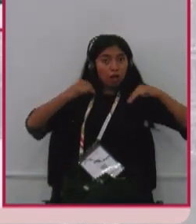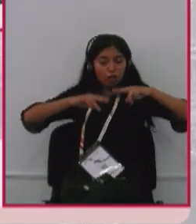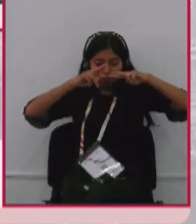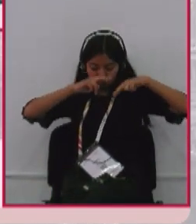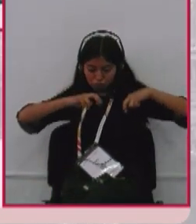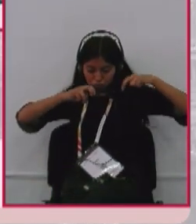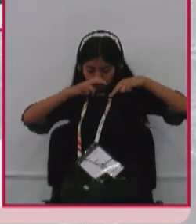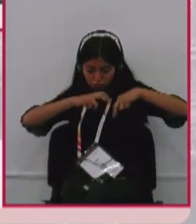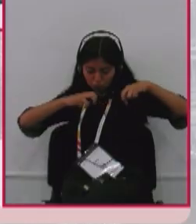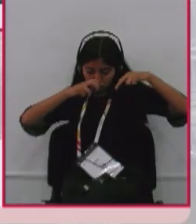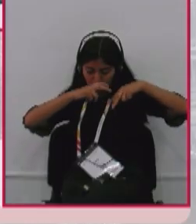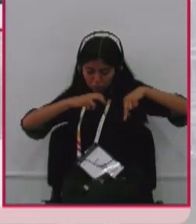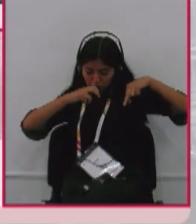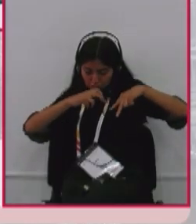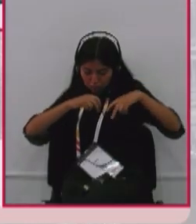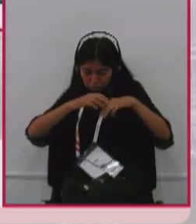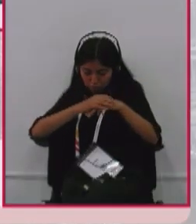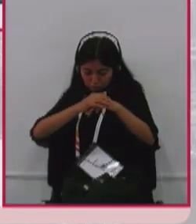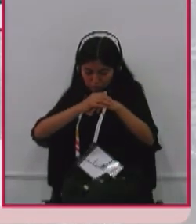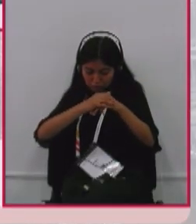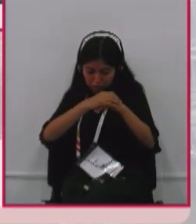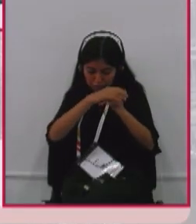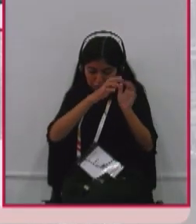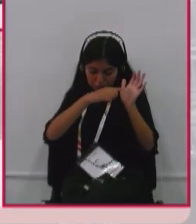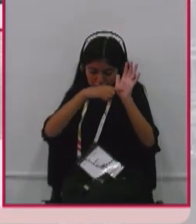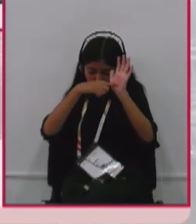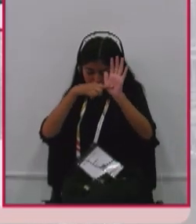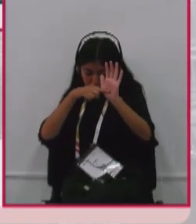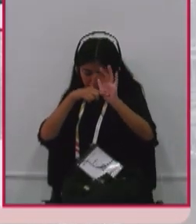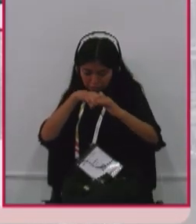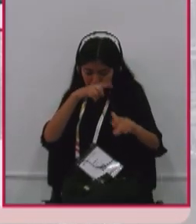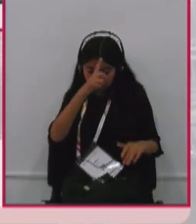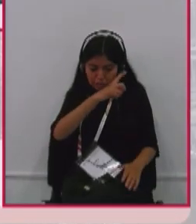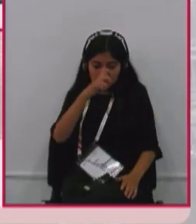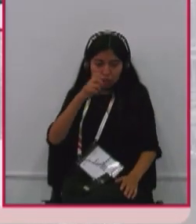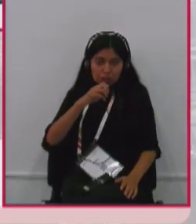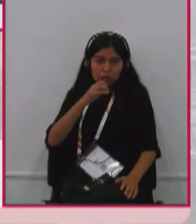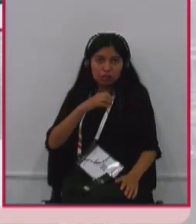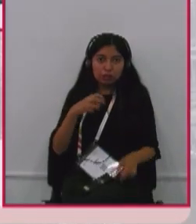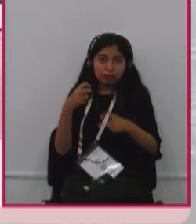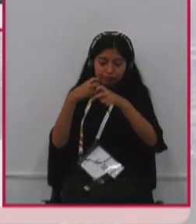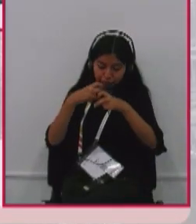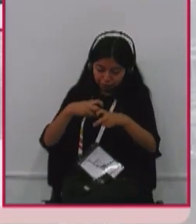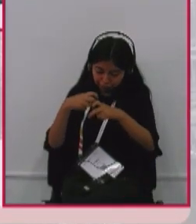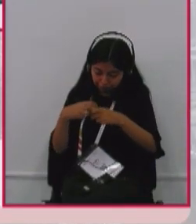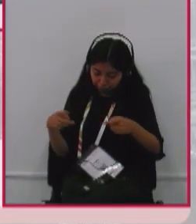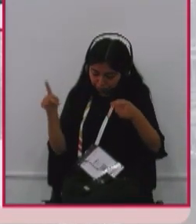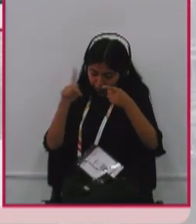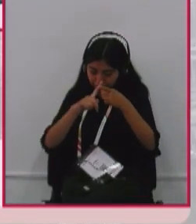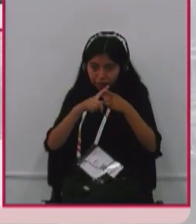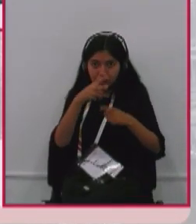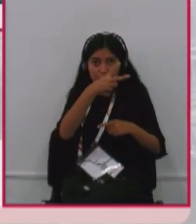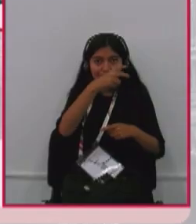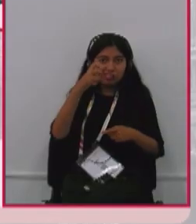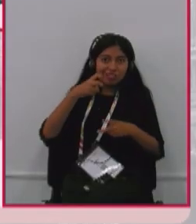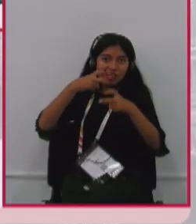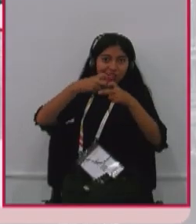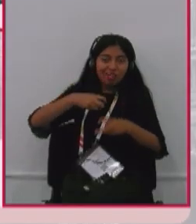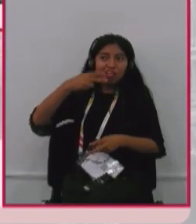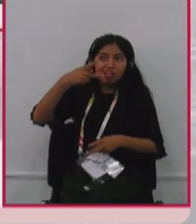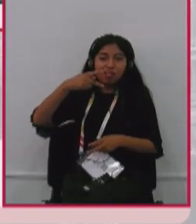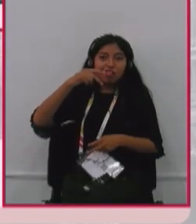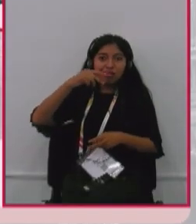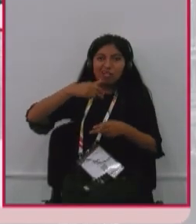nosotros, viendo plantas que puedan procesar 100.000 toneladas por día, 150.000 hasta 200.000 toneladas por día. Y